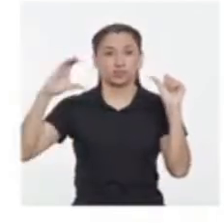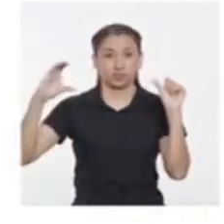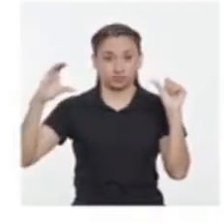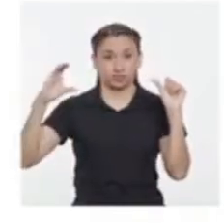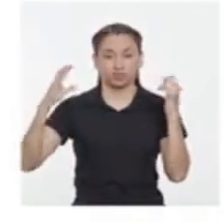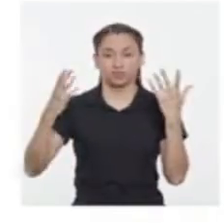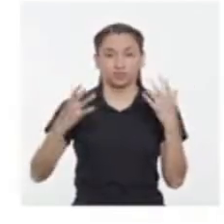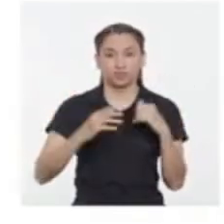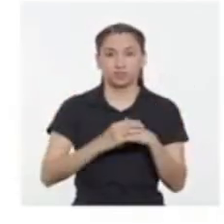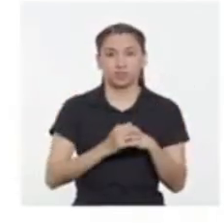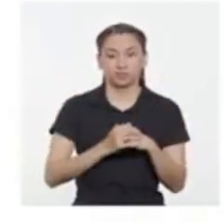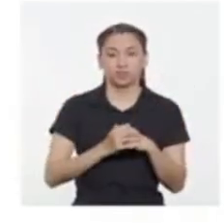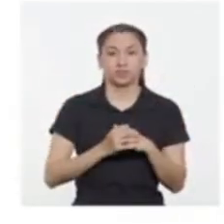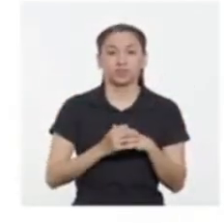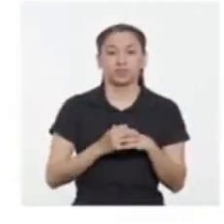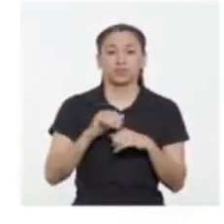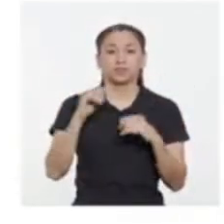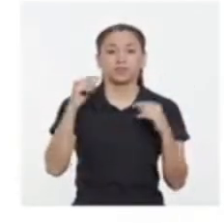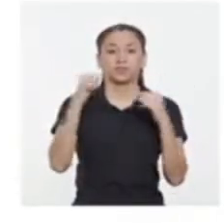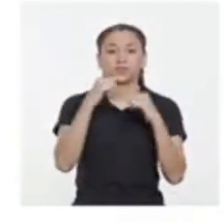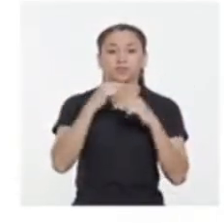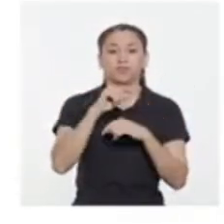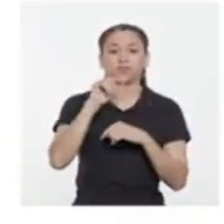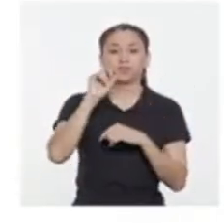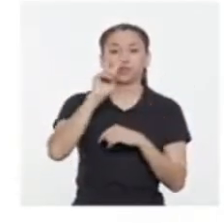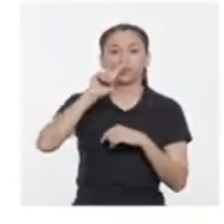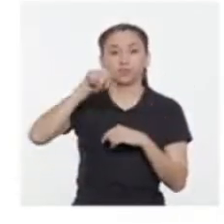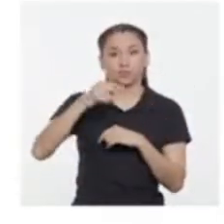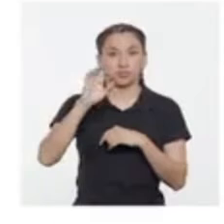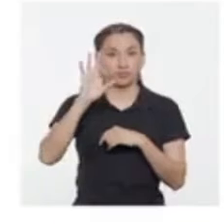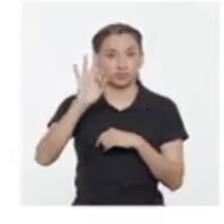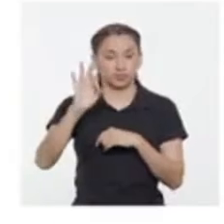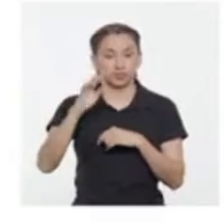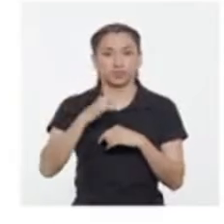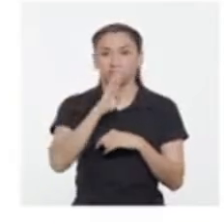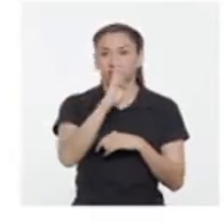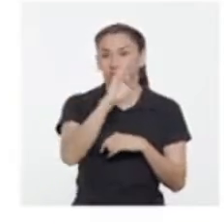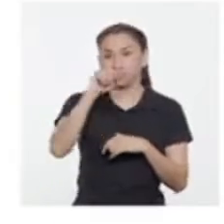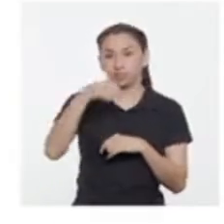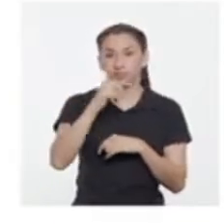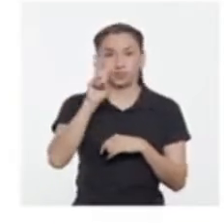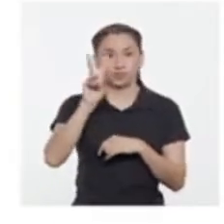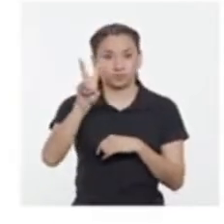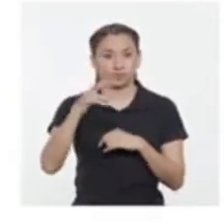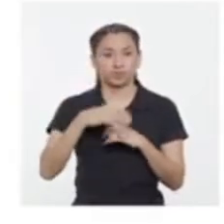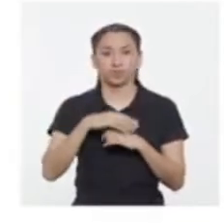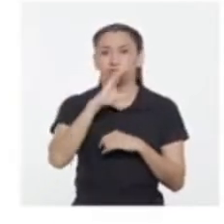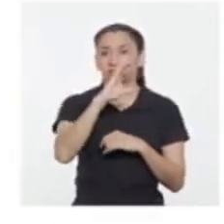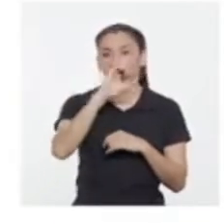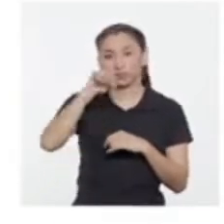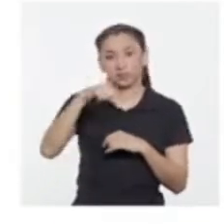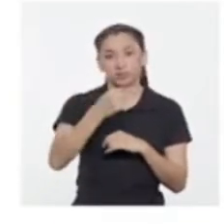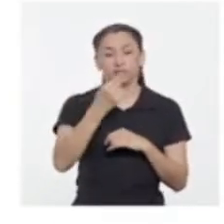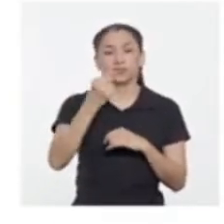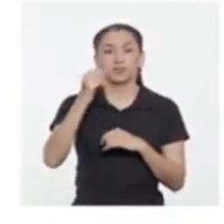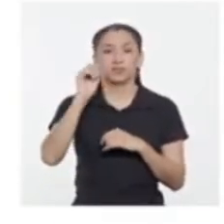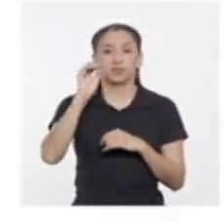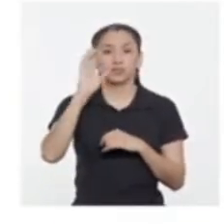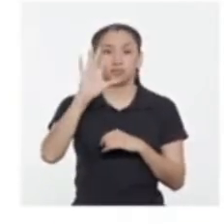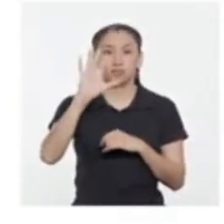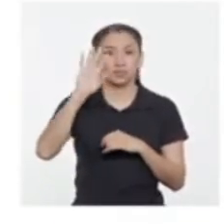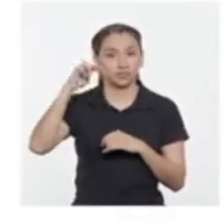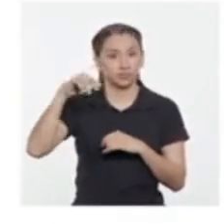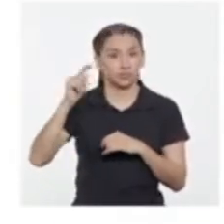C, cuyas medidas son A igual a 2,3 metros, B igual a 2 metros y C igual